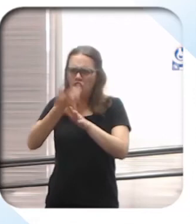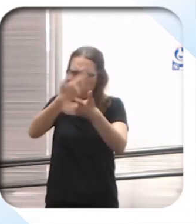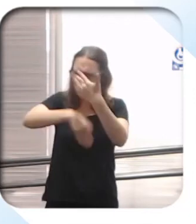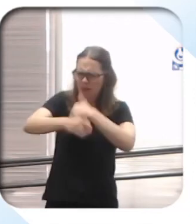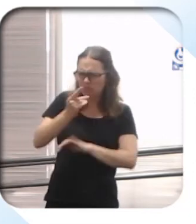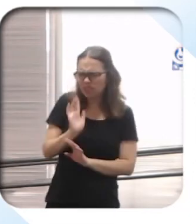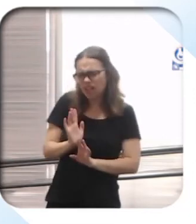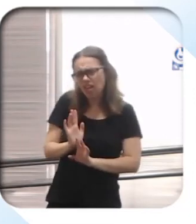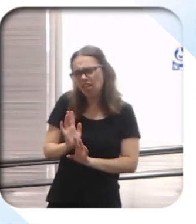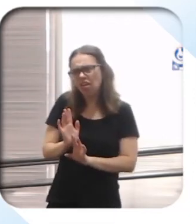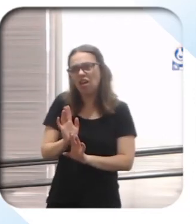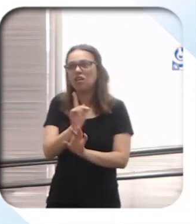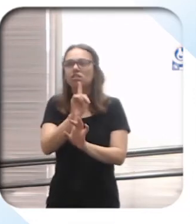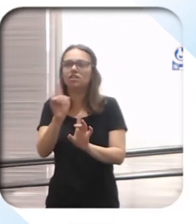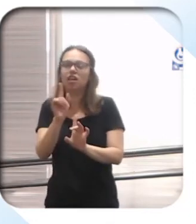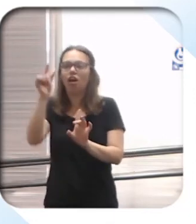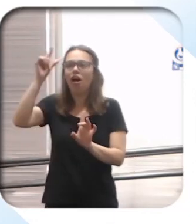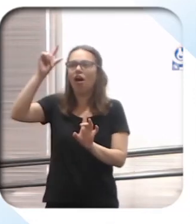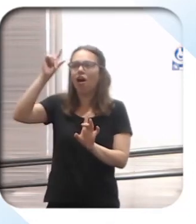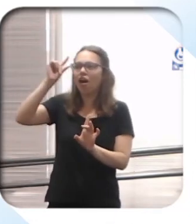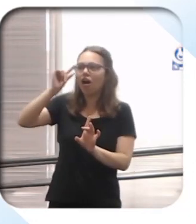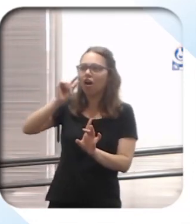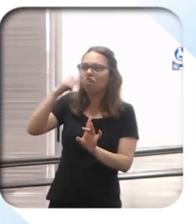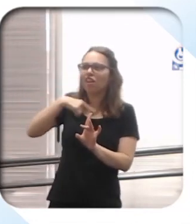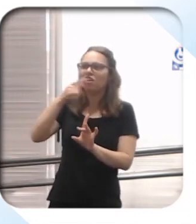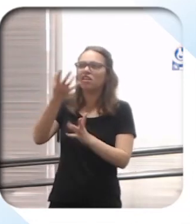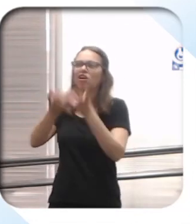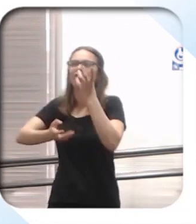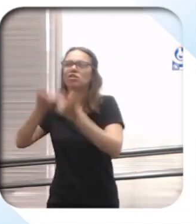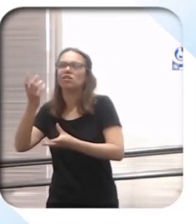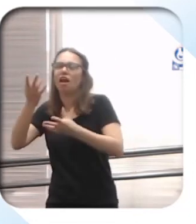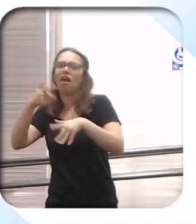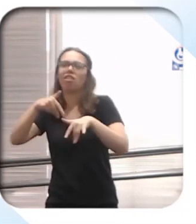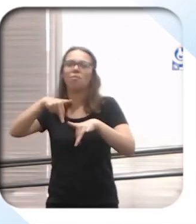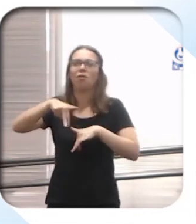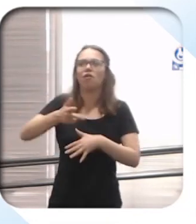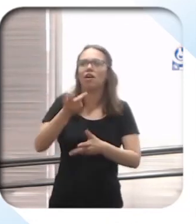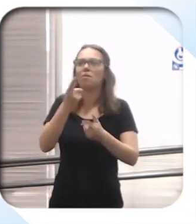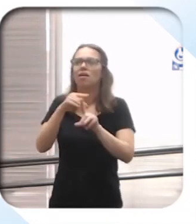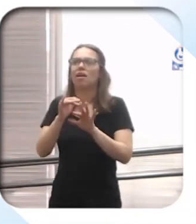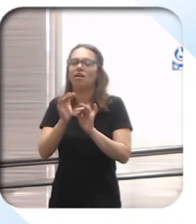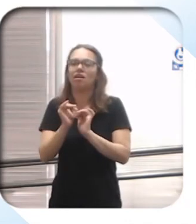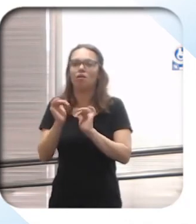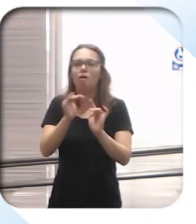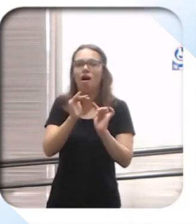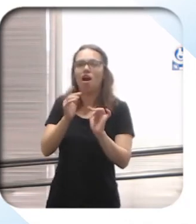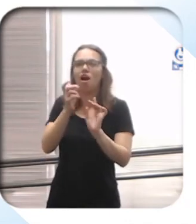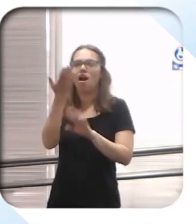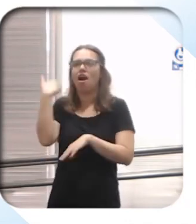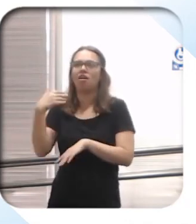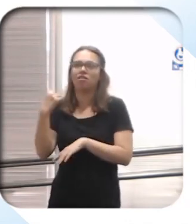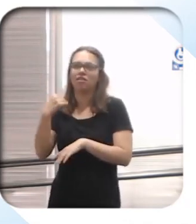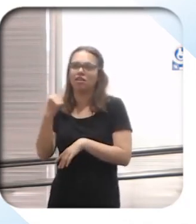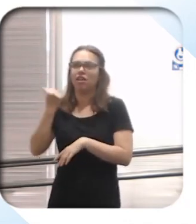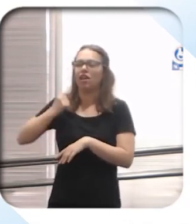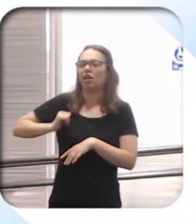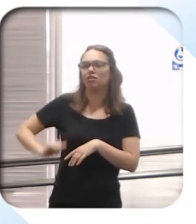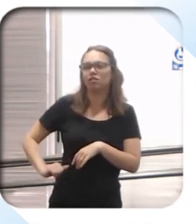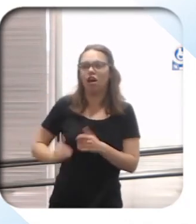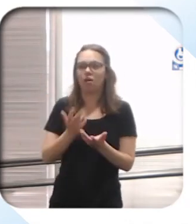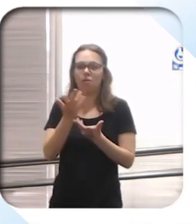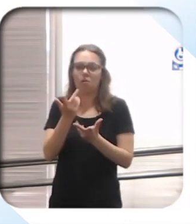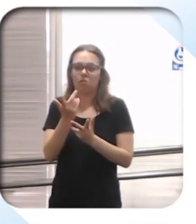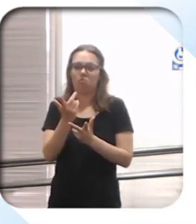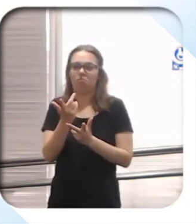y sí, seguramente no voy a tener capacidades de cocinar, de moverme, de tener las mismas incentivos para la vida para mi